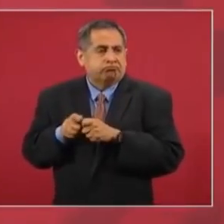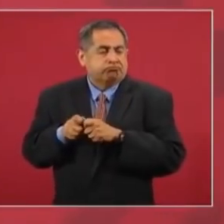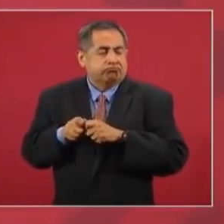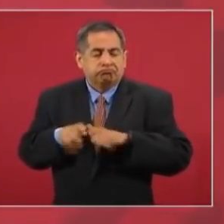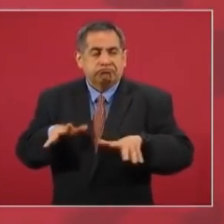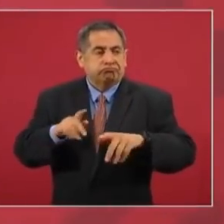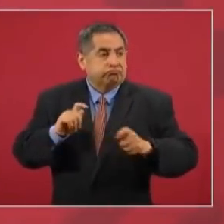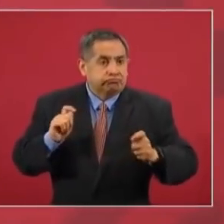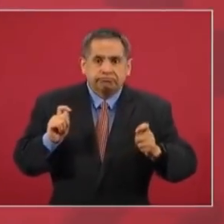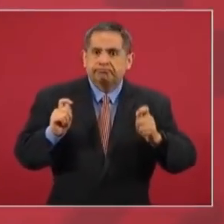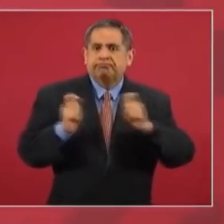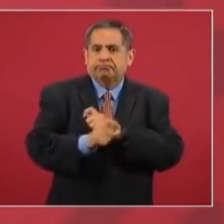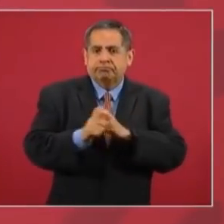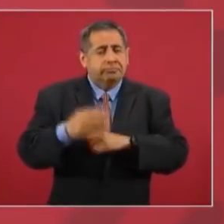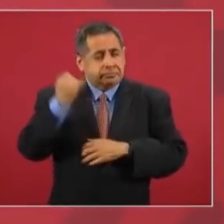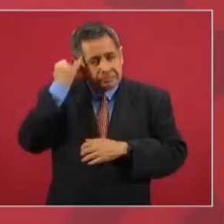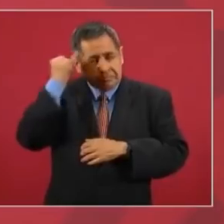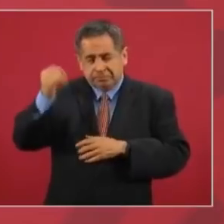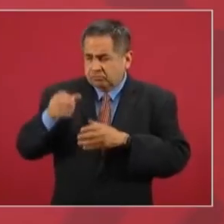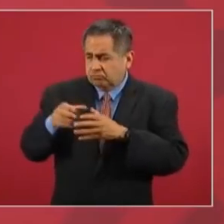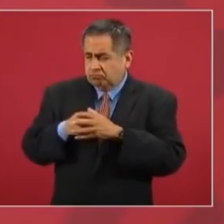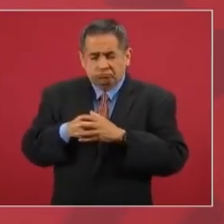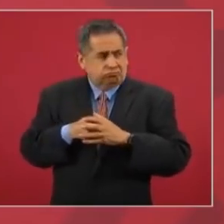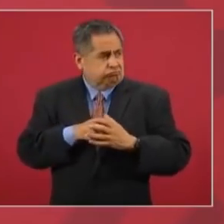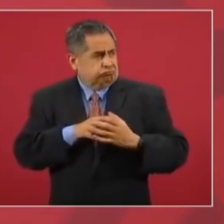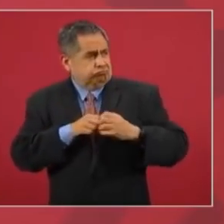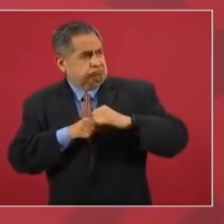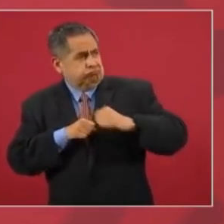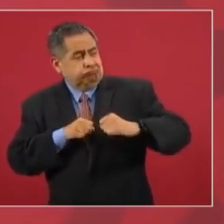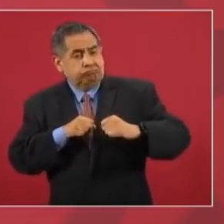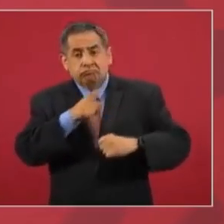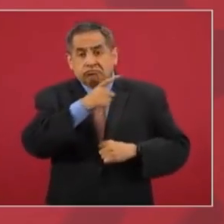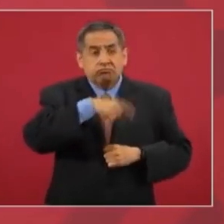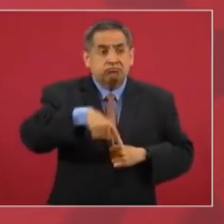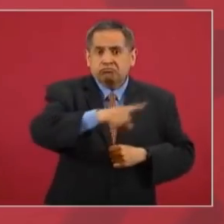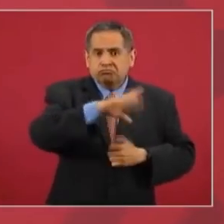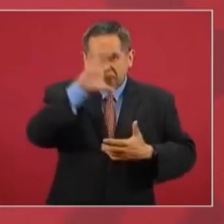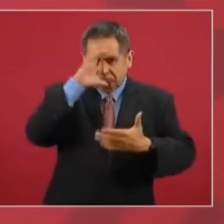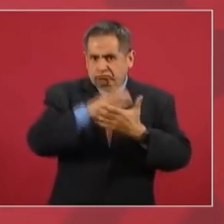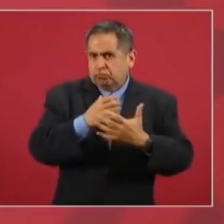que fue enfrentar en ese entonces al clero,